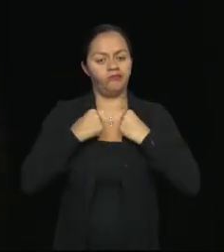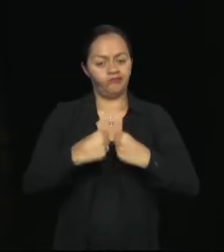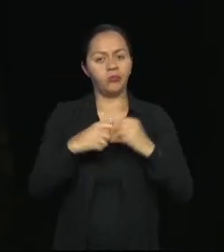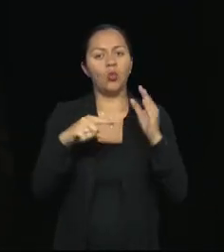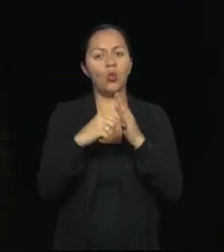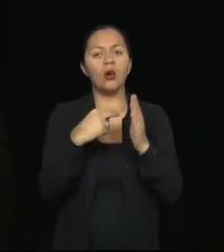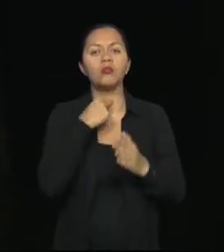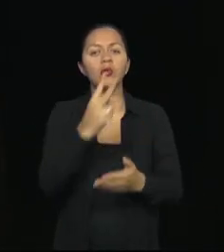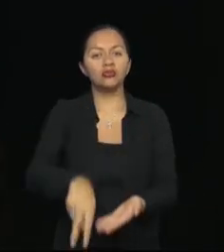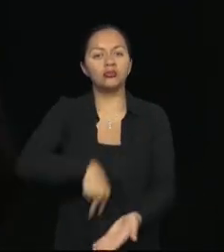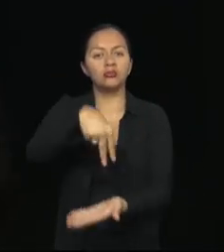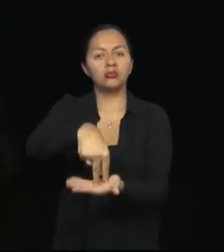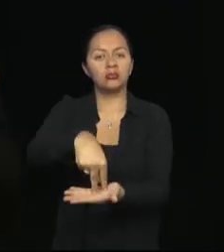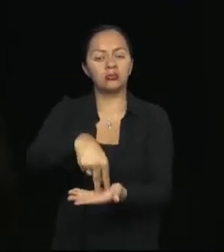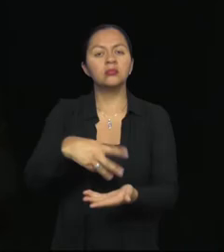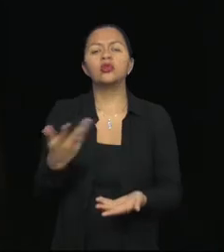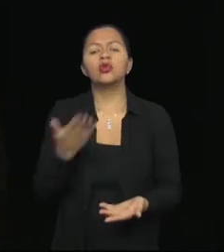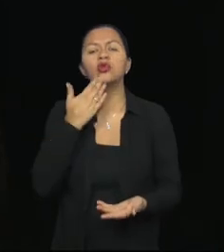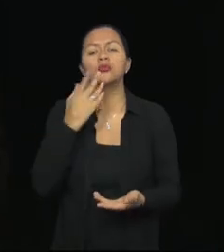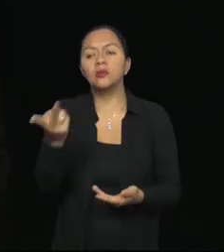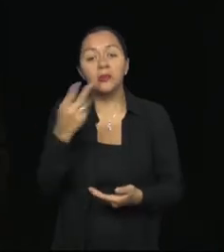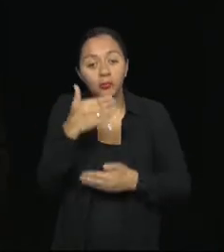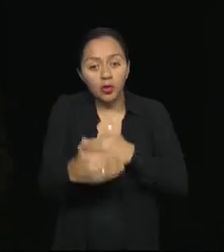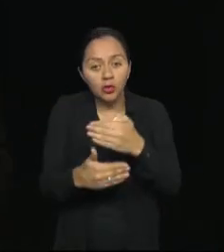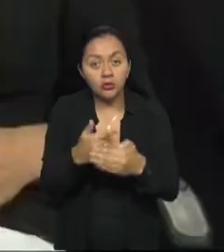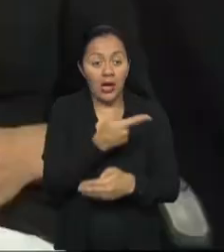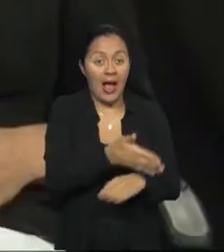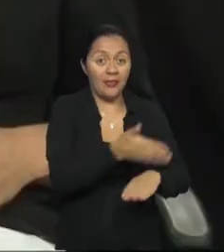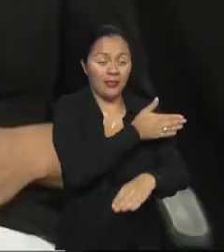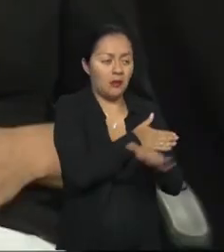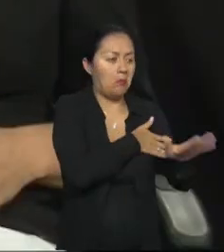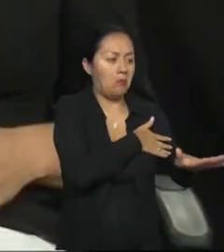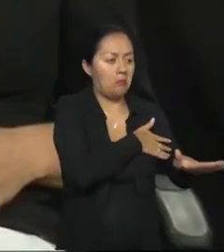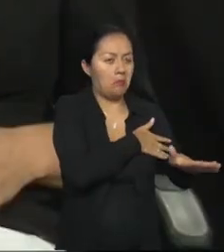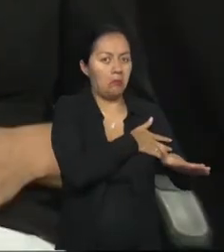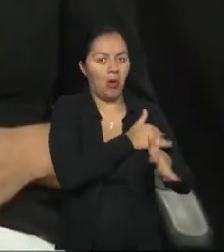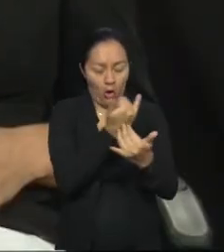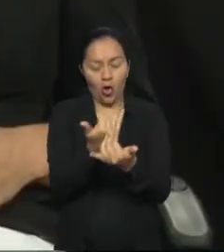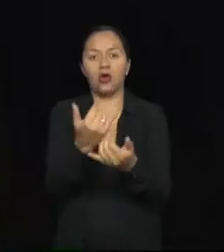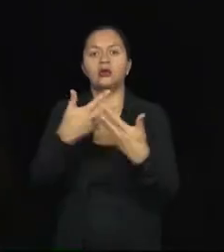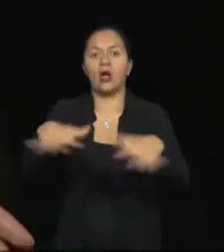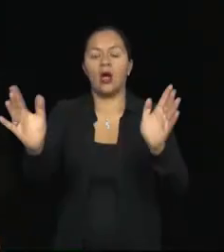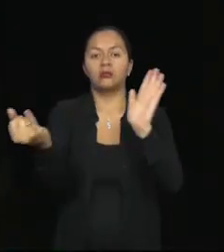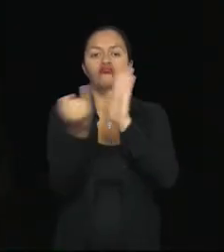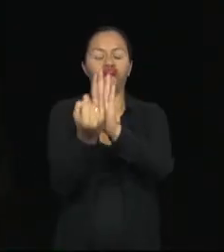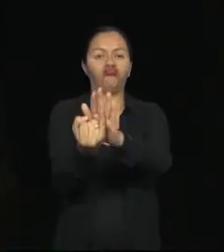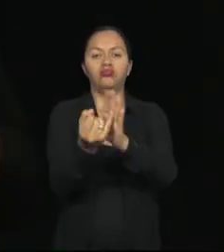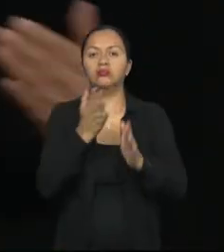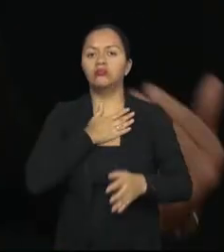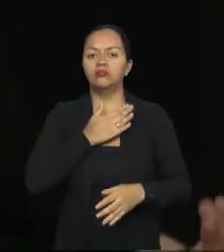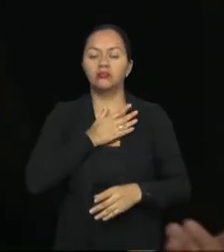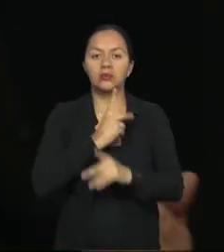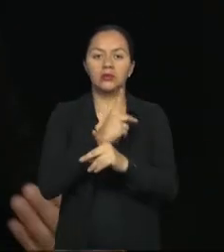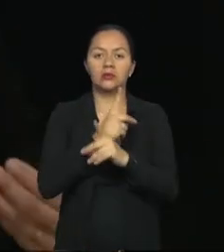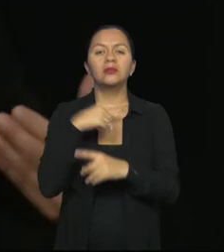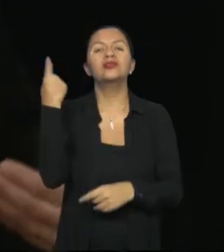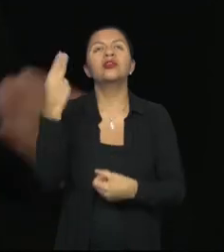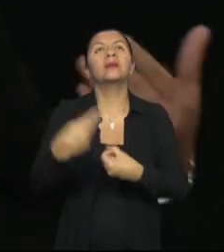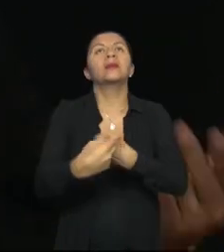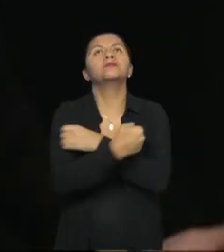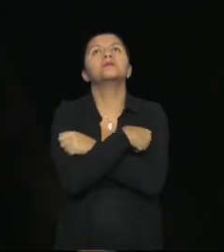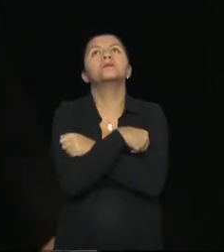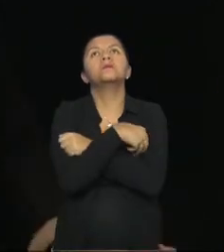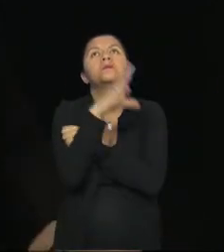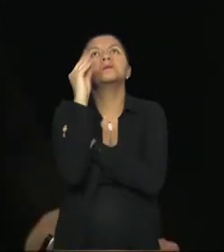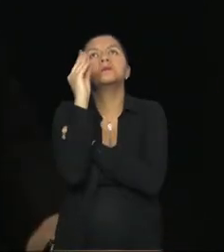de la experiencia que han tenido? ¿Cómo han visto ustedes ese crecimiento, ese empoderamiento de las diferentes personas que ahora participan en el Congreso? Ya no solamente como que